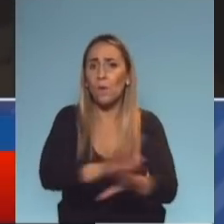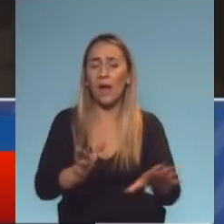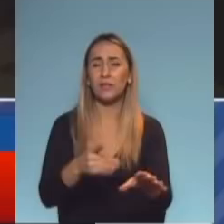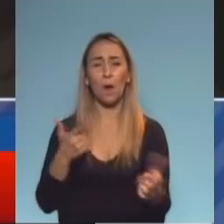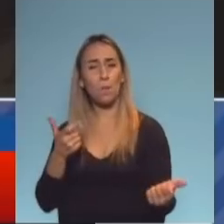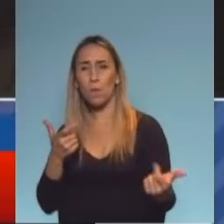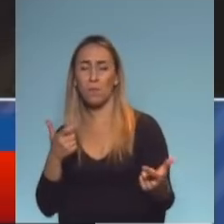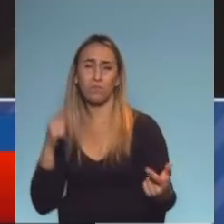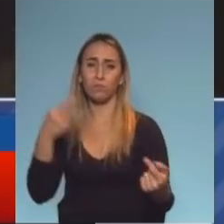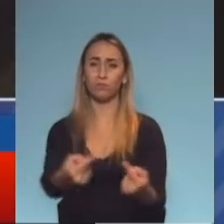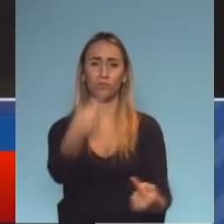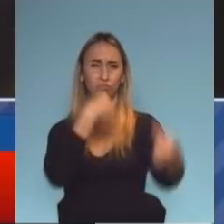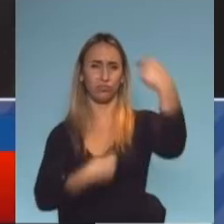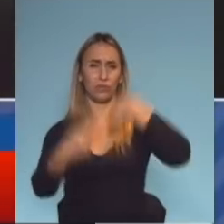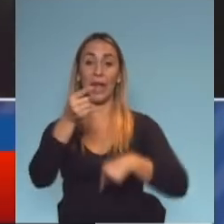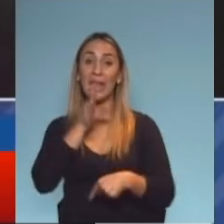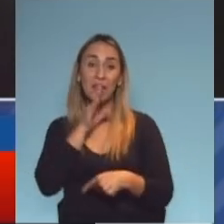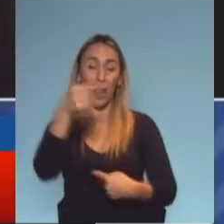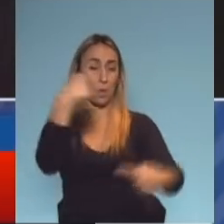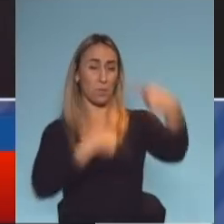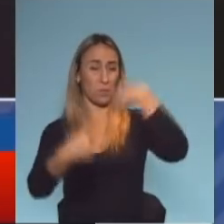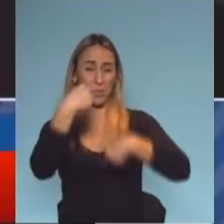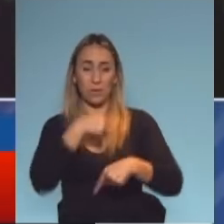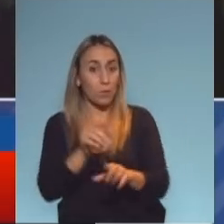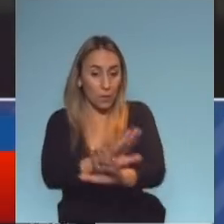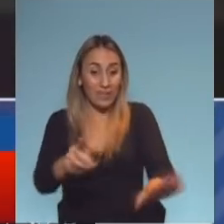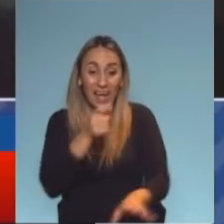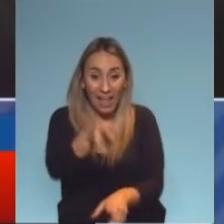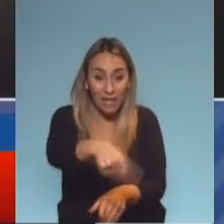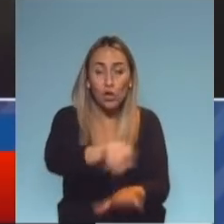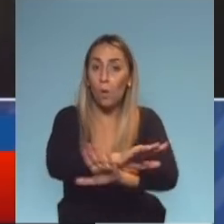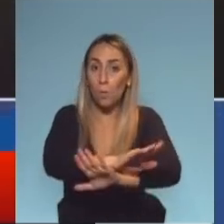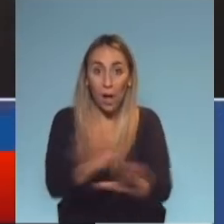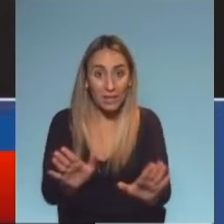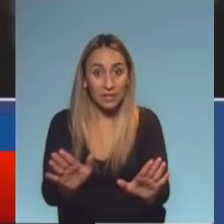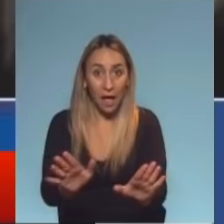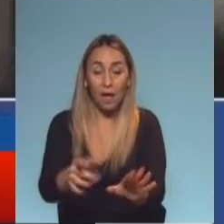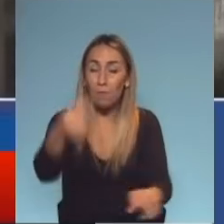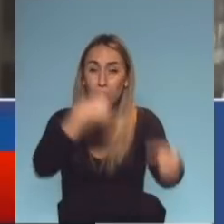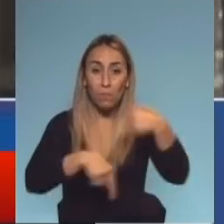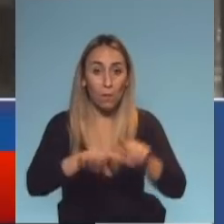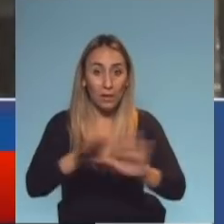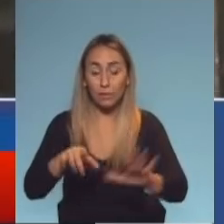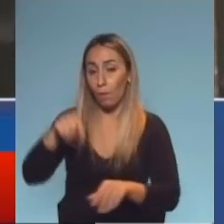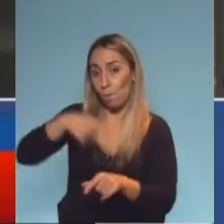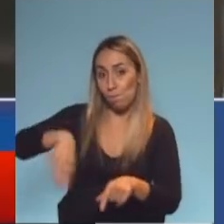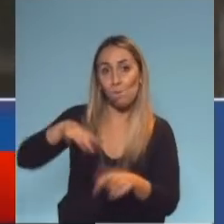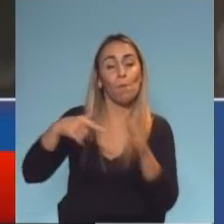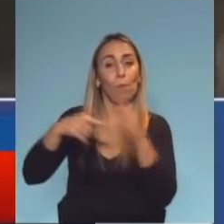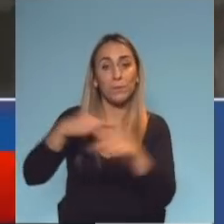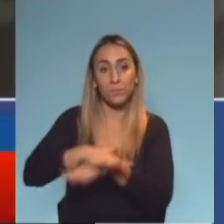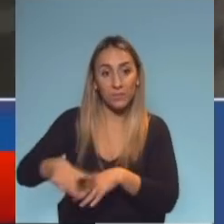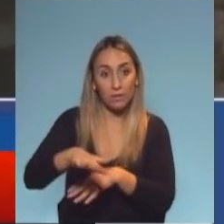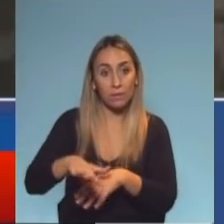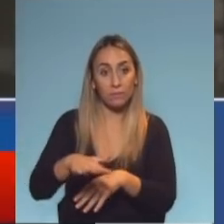población civil israelí. Si ellos paran de lanzar cohetes contra la población civil, nosotros